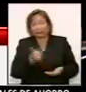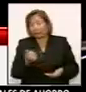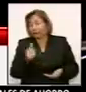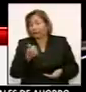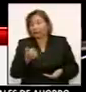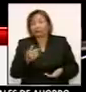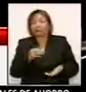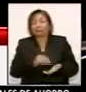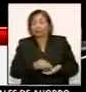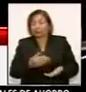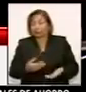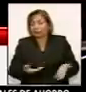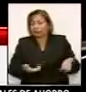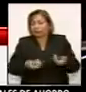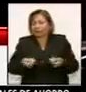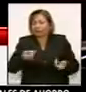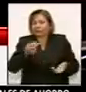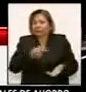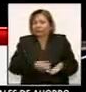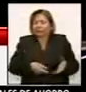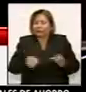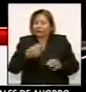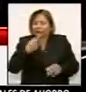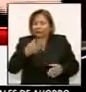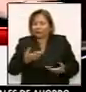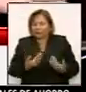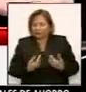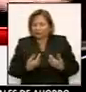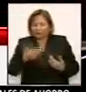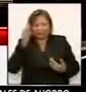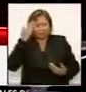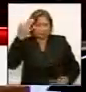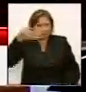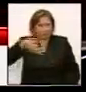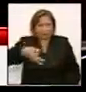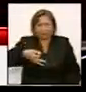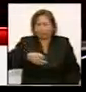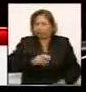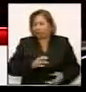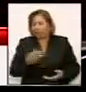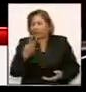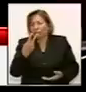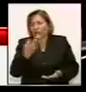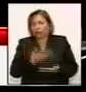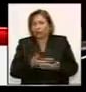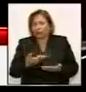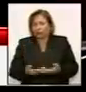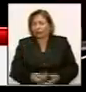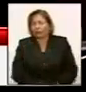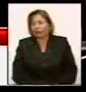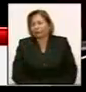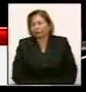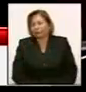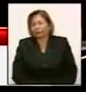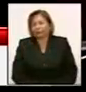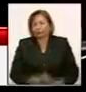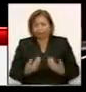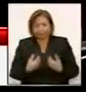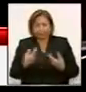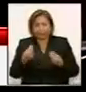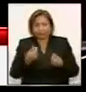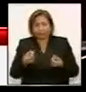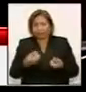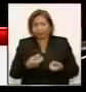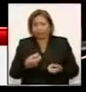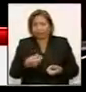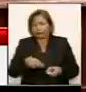otra. Han habido unos medios de comunicación que han estado diciendo que prefieren saber la verdad o resarcirnos las dos cosas. Porque ahorita no tenemos plata para el tema